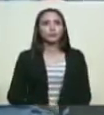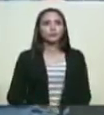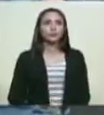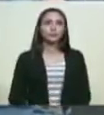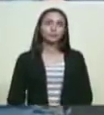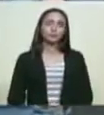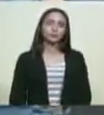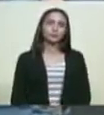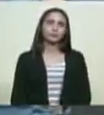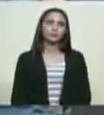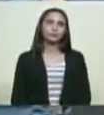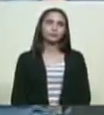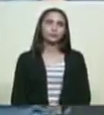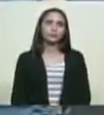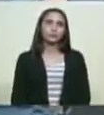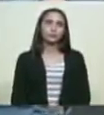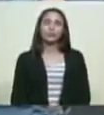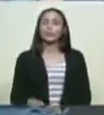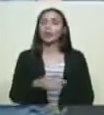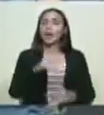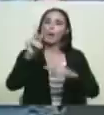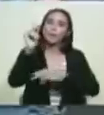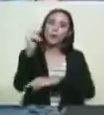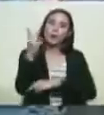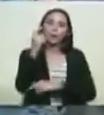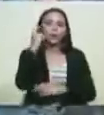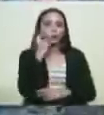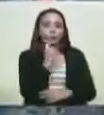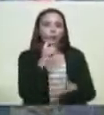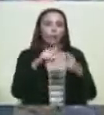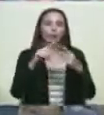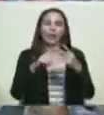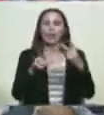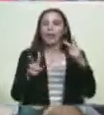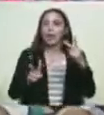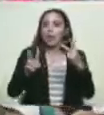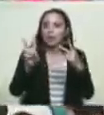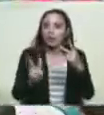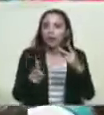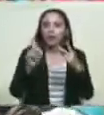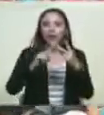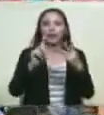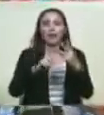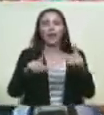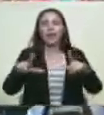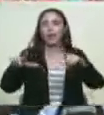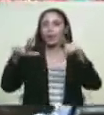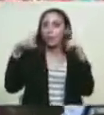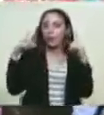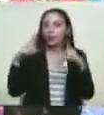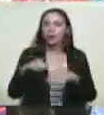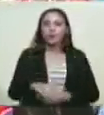compañero de la parroquia Sucre, de la carretera vieja de La Guaira,